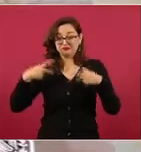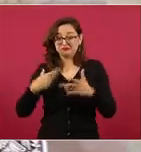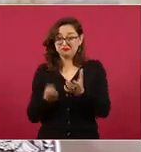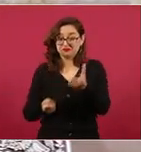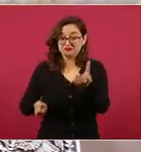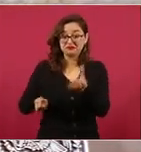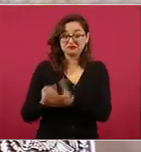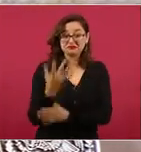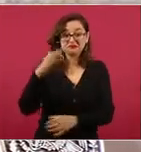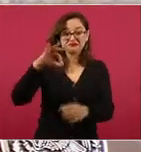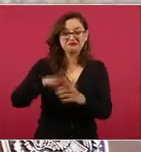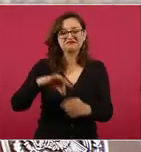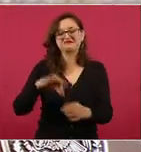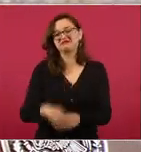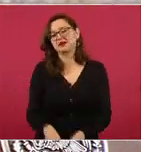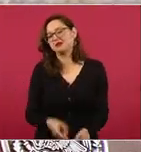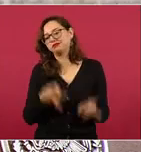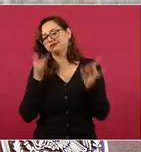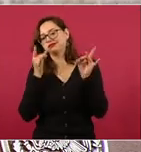no les alcanza